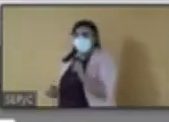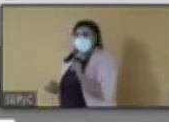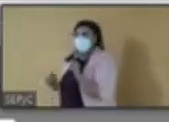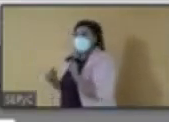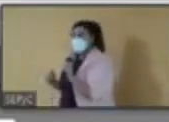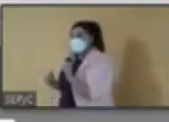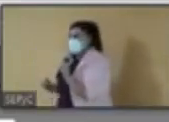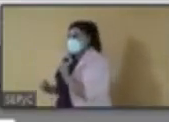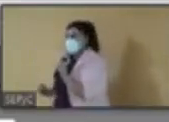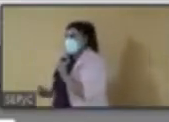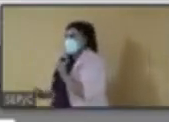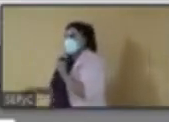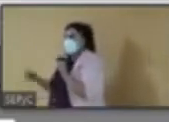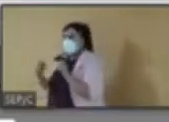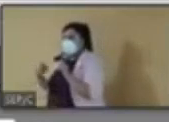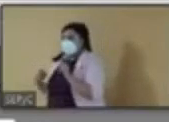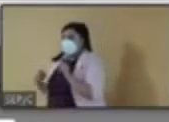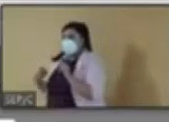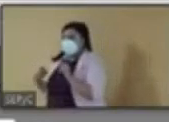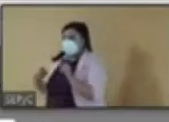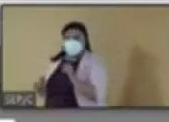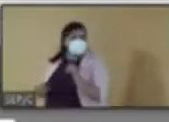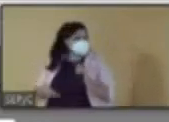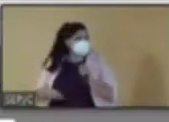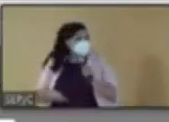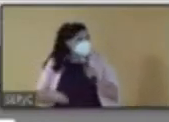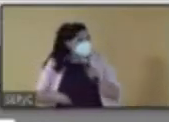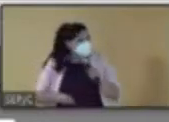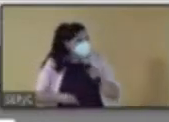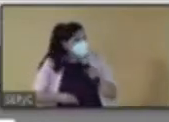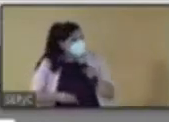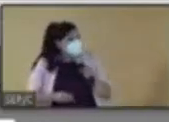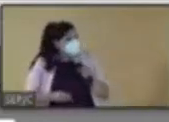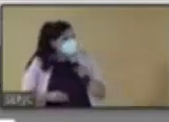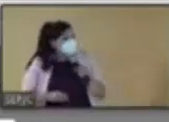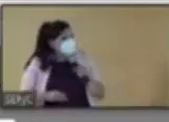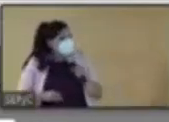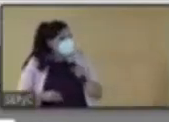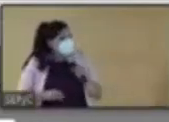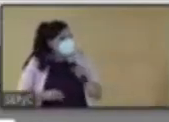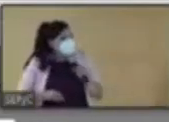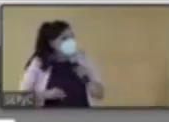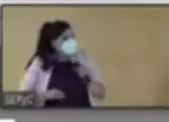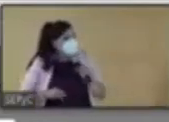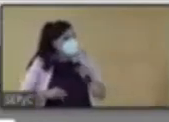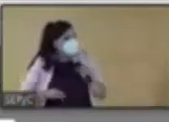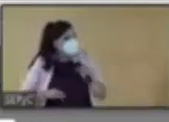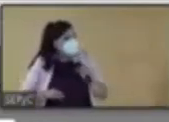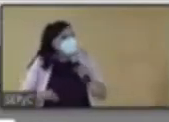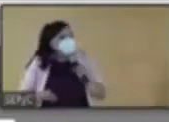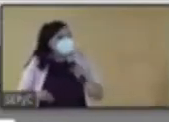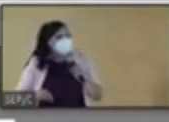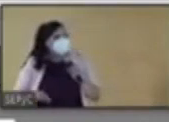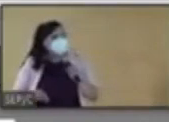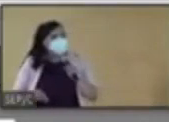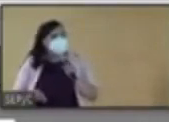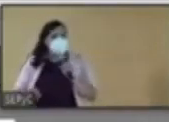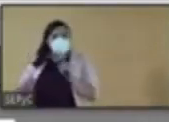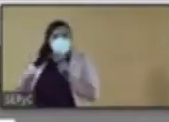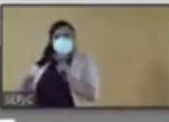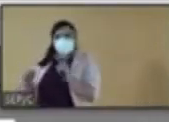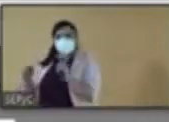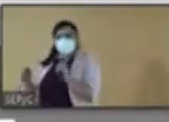fecha o de esa condición la propiedad de los bienes. El RFC del fideicomiso, todos estos datos